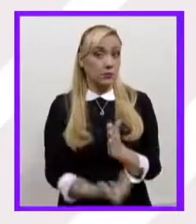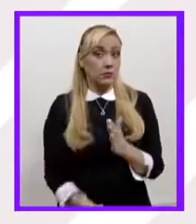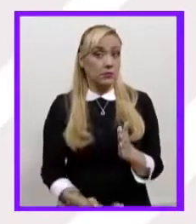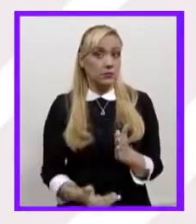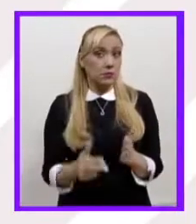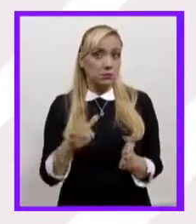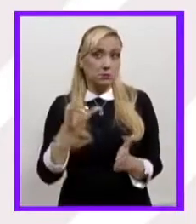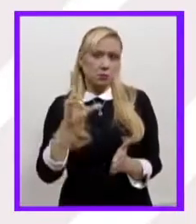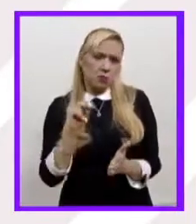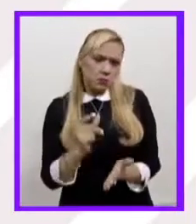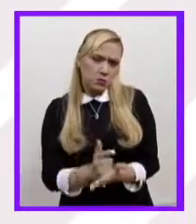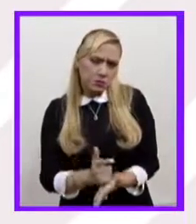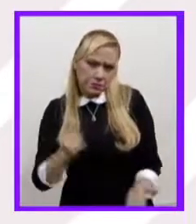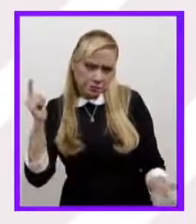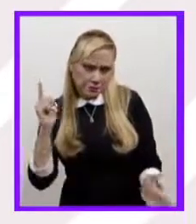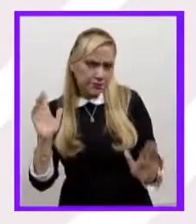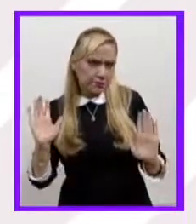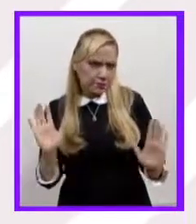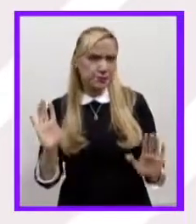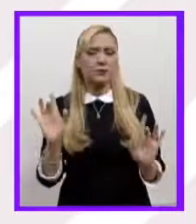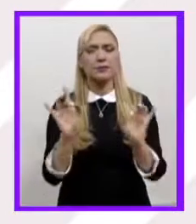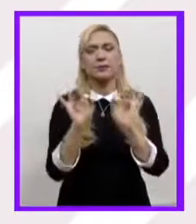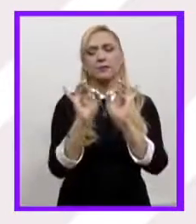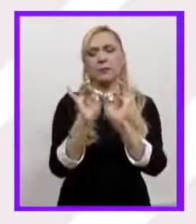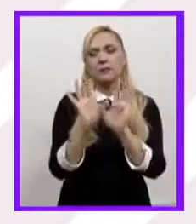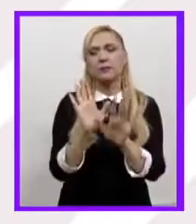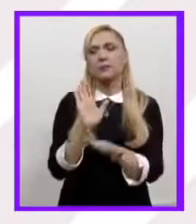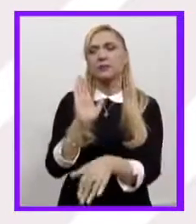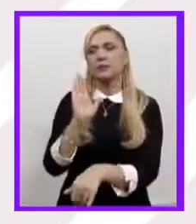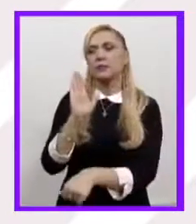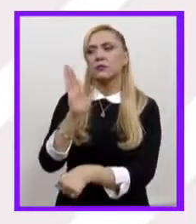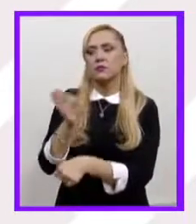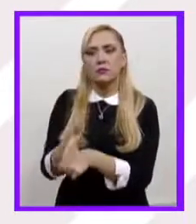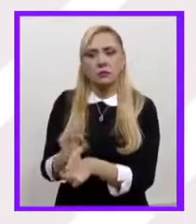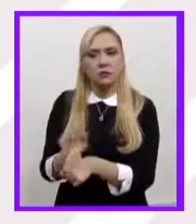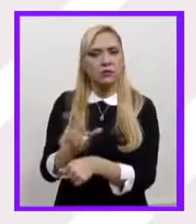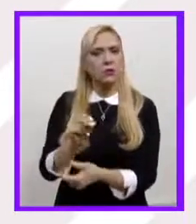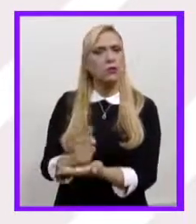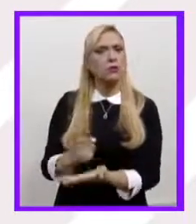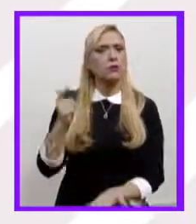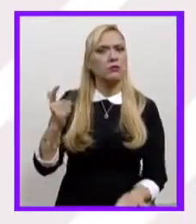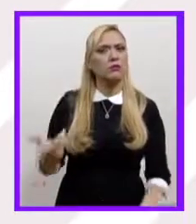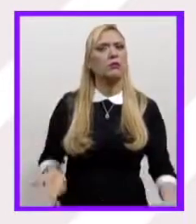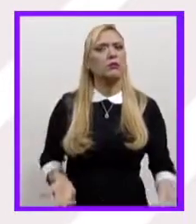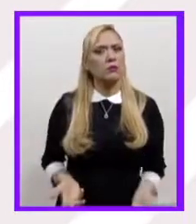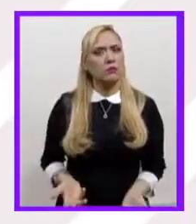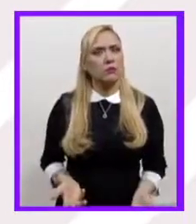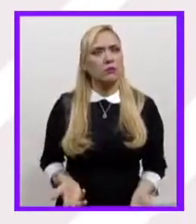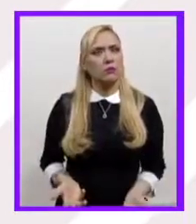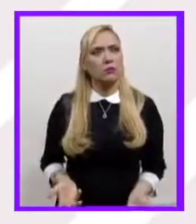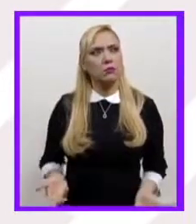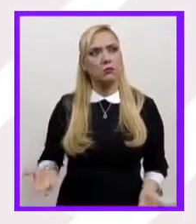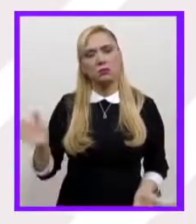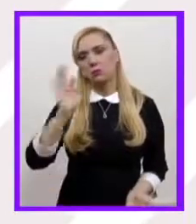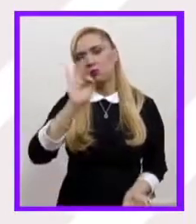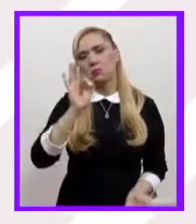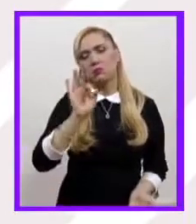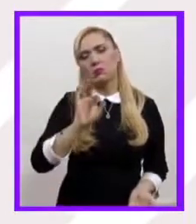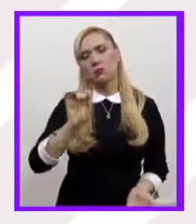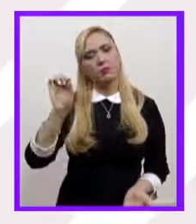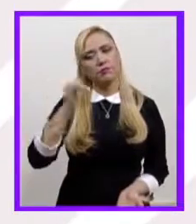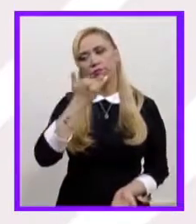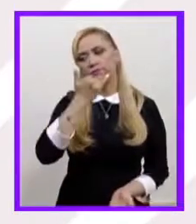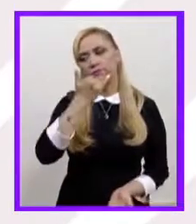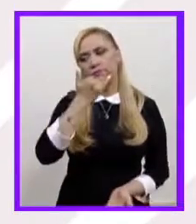no grave. ¿Qué ocurre cuando se sanciona una falta administrativa no grave? Bueno, se puede llegar inclusive a la inhabilitación